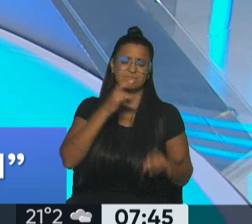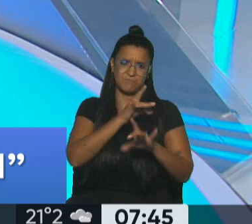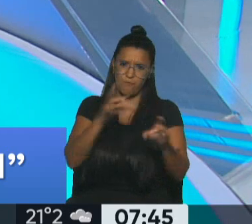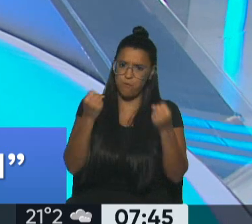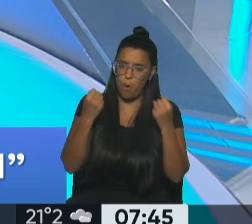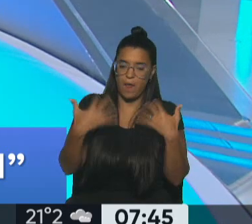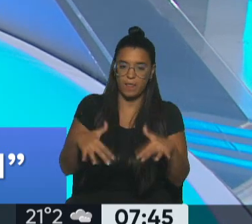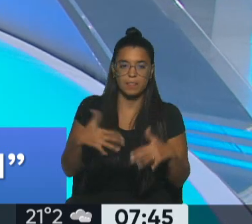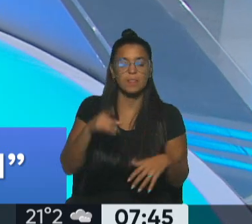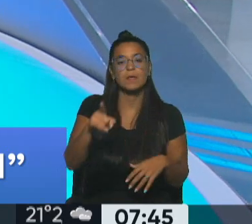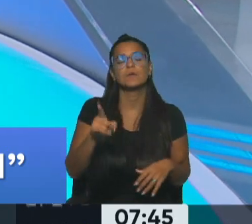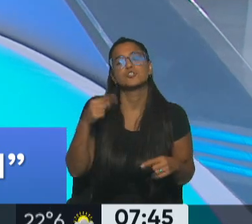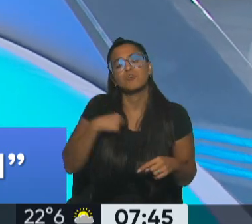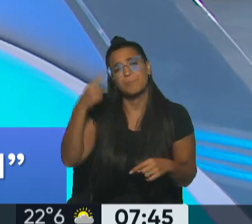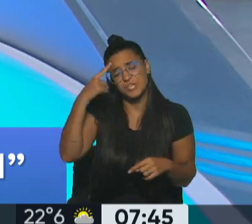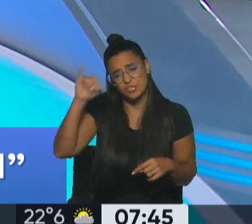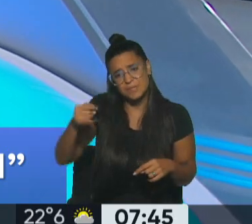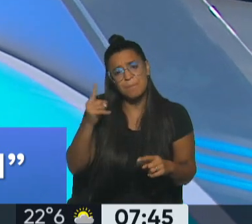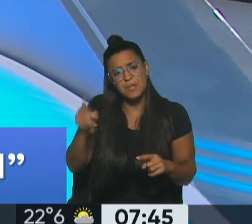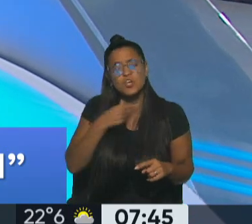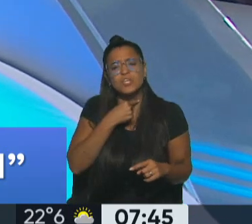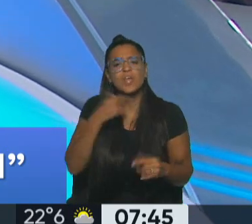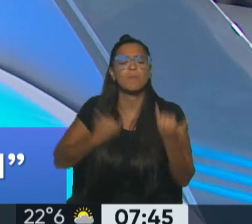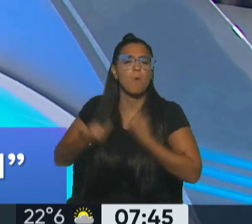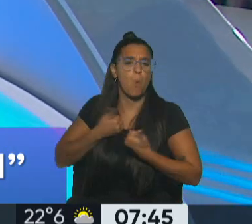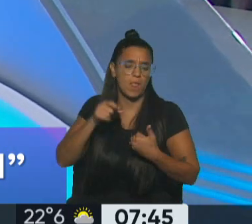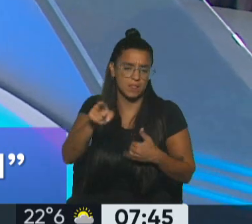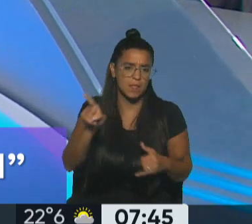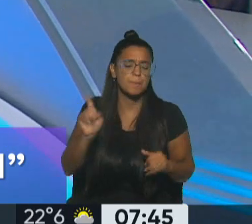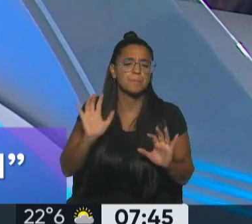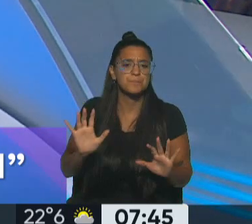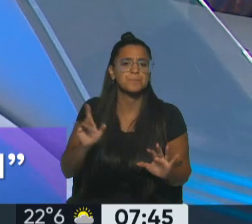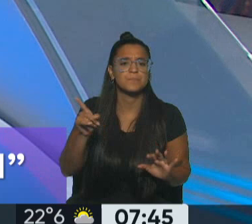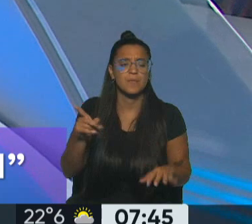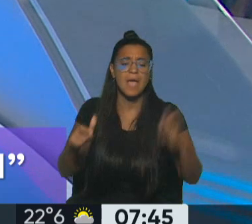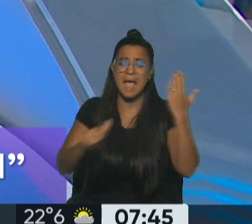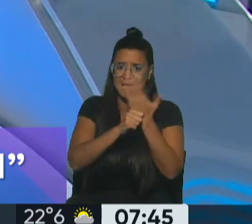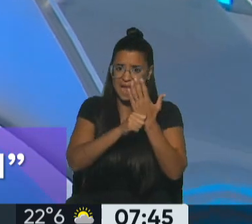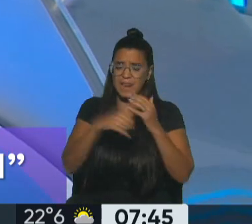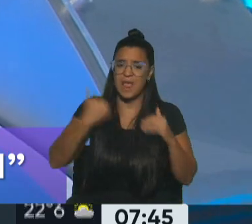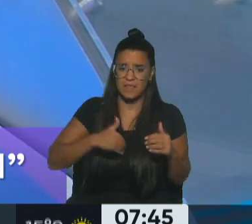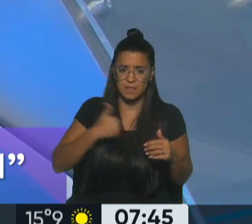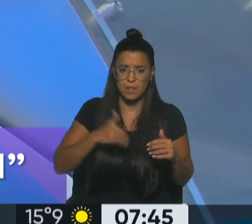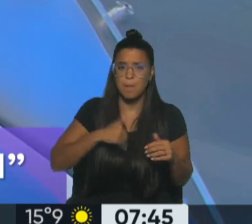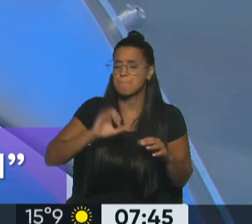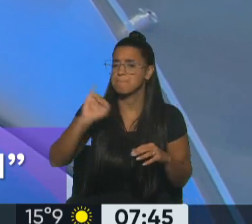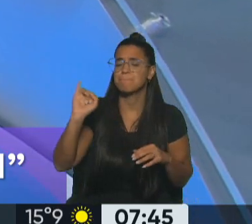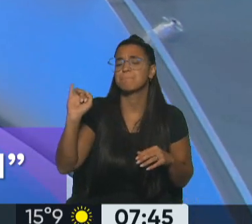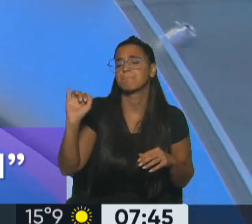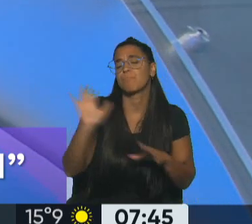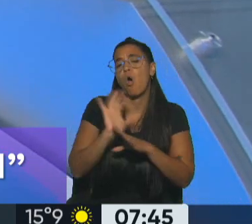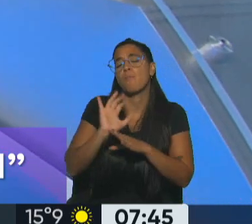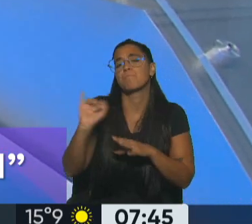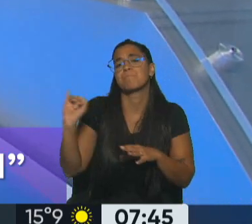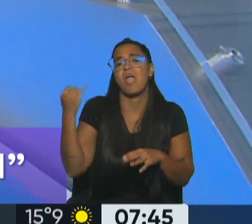sigue siendo yo estimo que sí pero quiero quiero escucharlo tus palabras sigue siendo la carne Argentina una de las mejores carnes O al